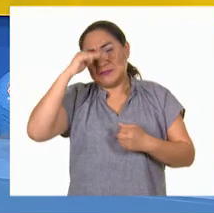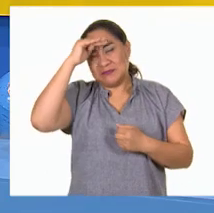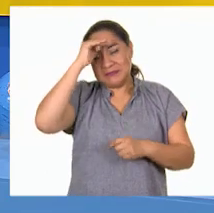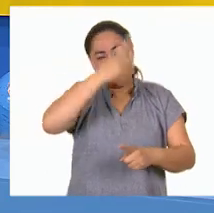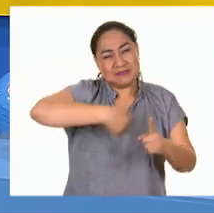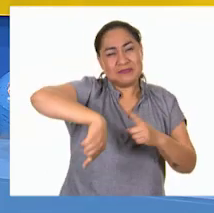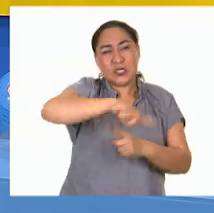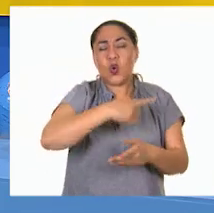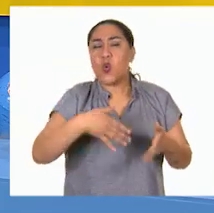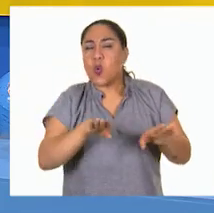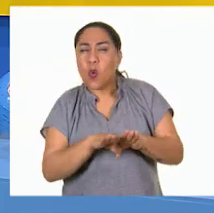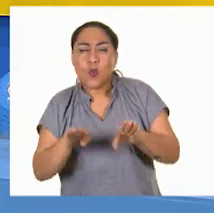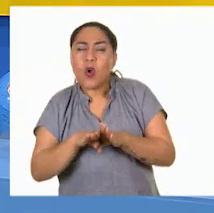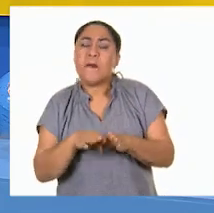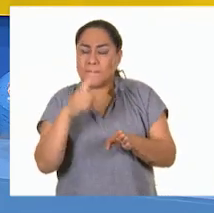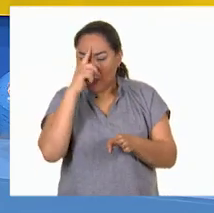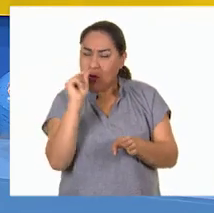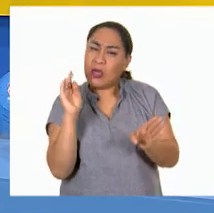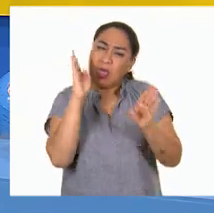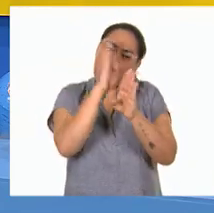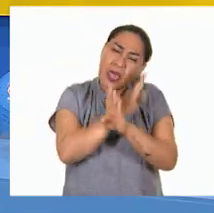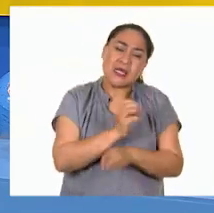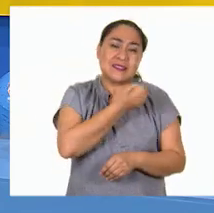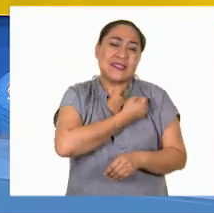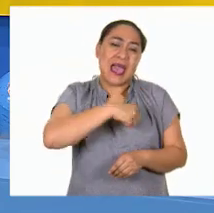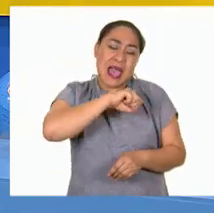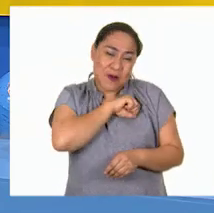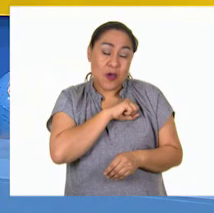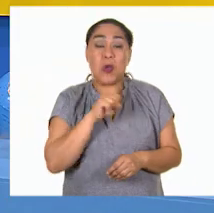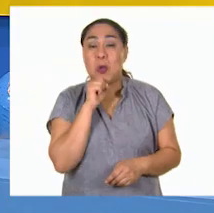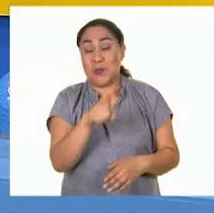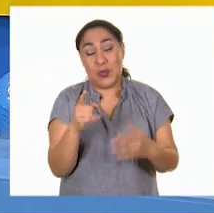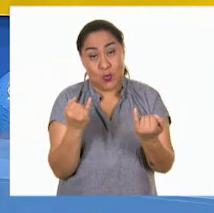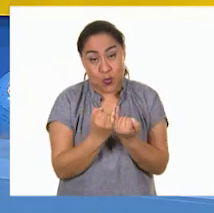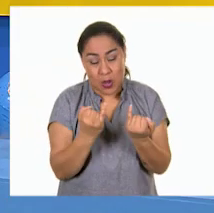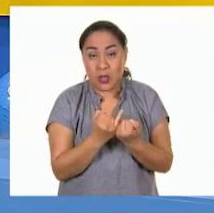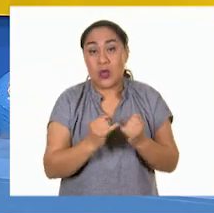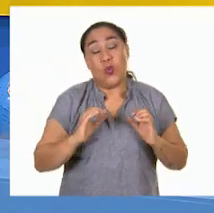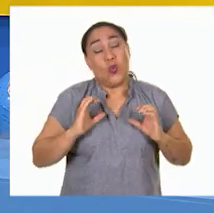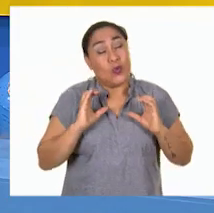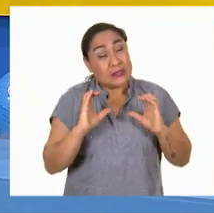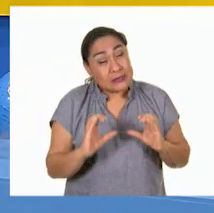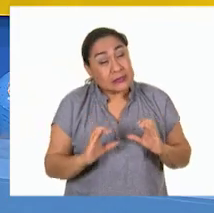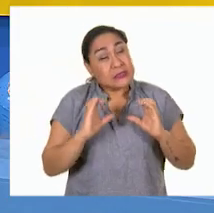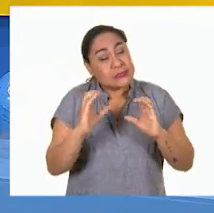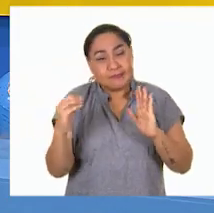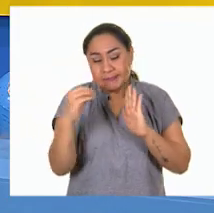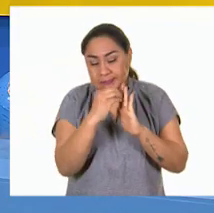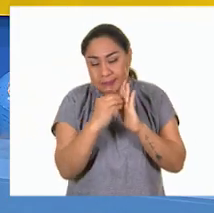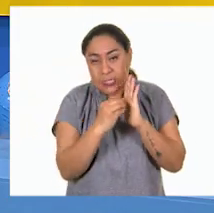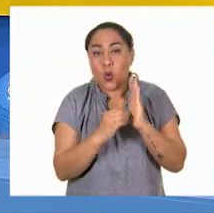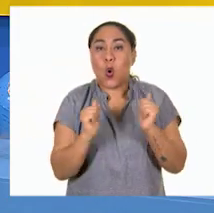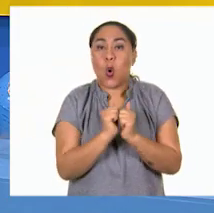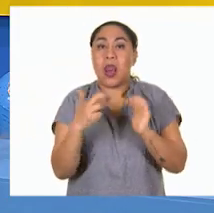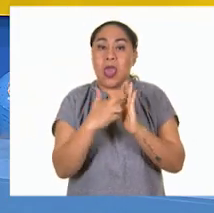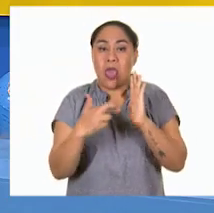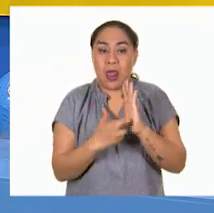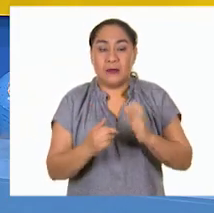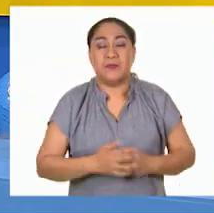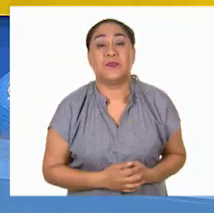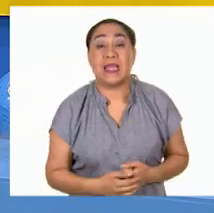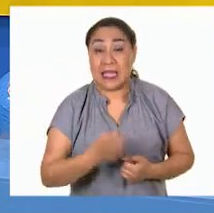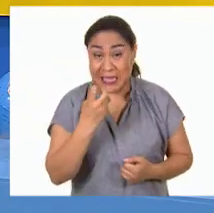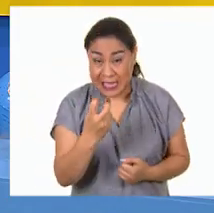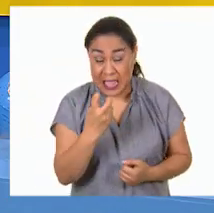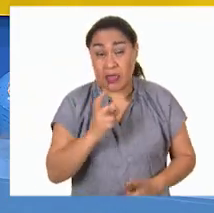sectores medios formas de entretenimiento que fueran saludables y que además estuvieran cuidadosamente reglamentadas. Así,